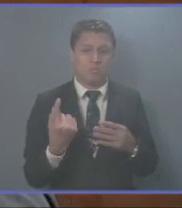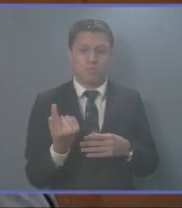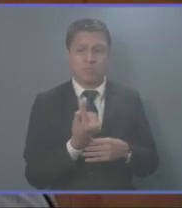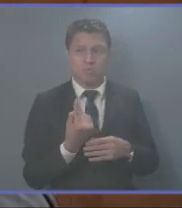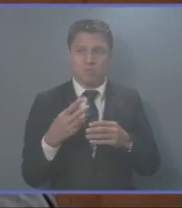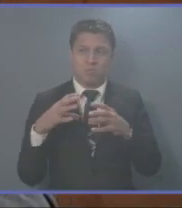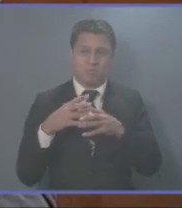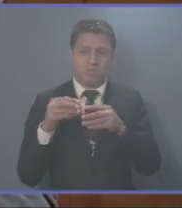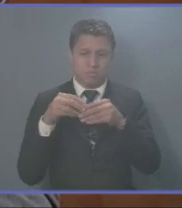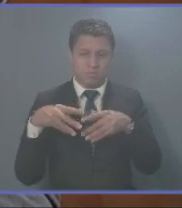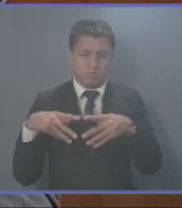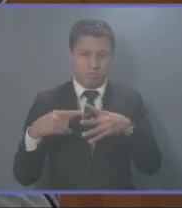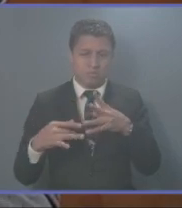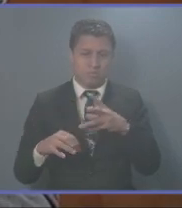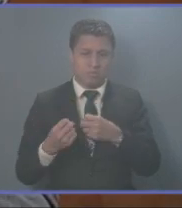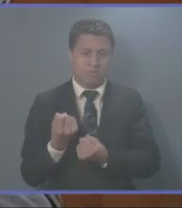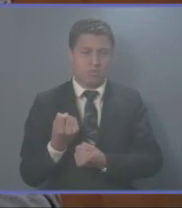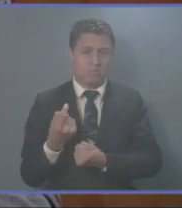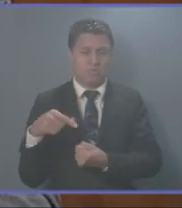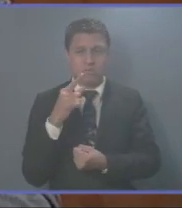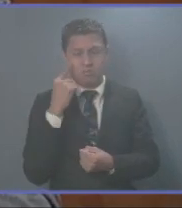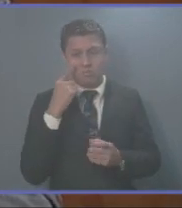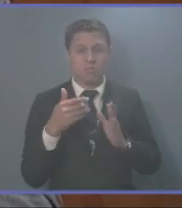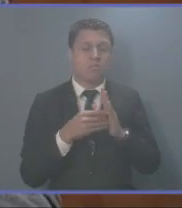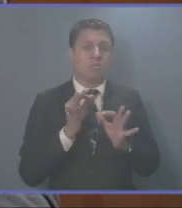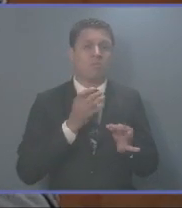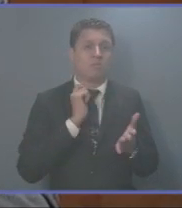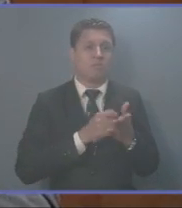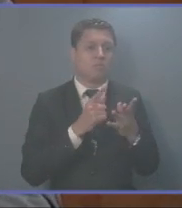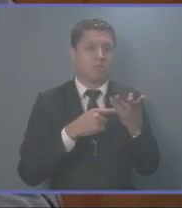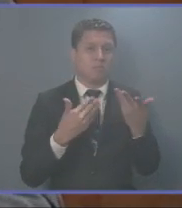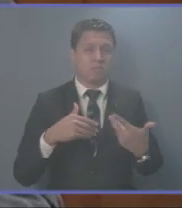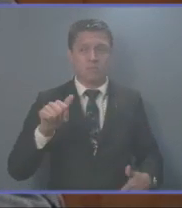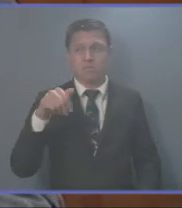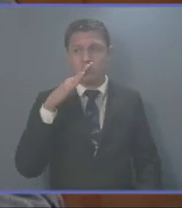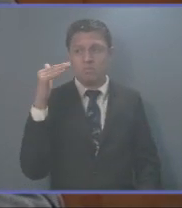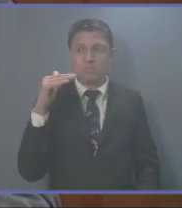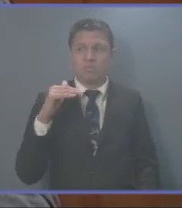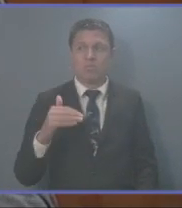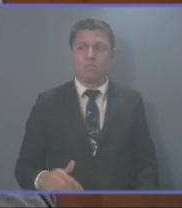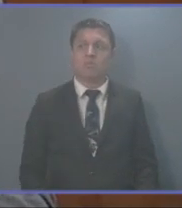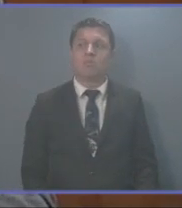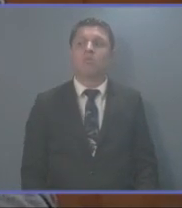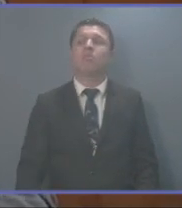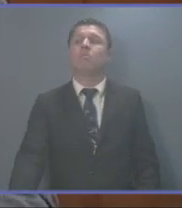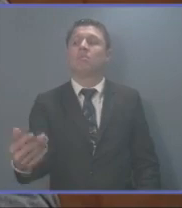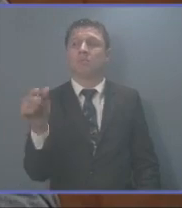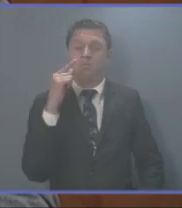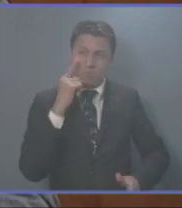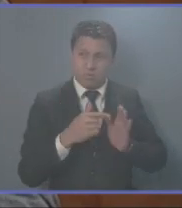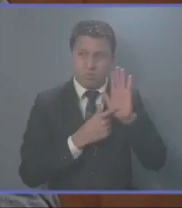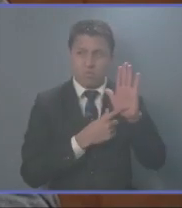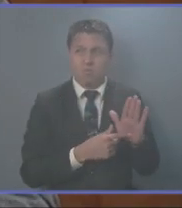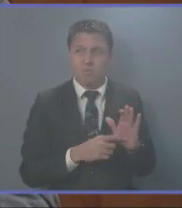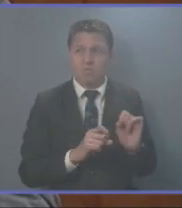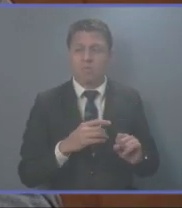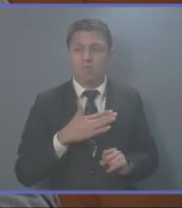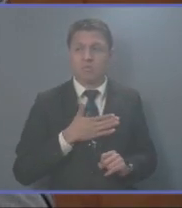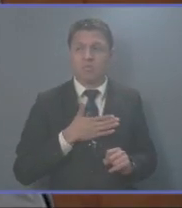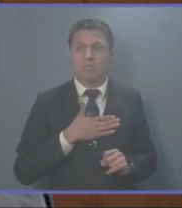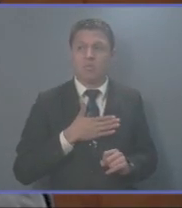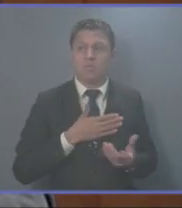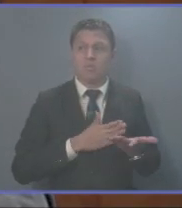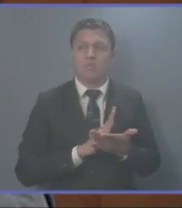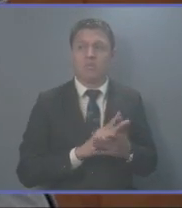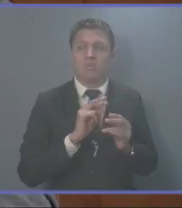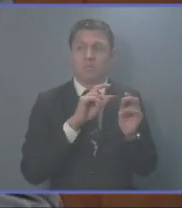los mencionados delitos en la jurisprudencia y el derecho internacional han sido caracterizados por contar dentro